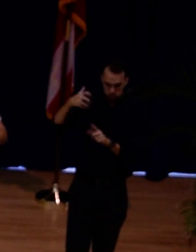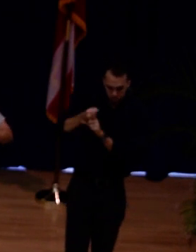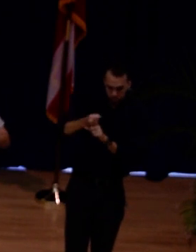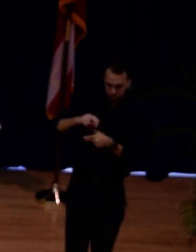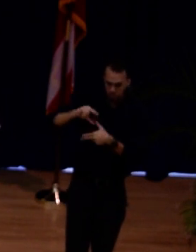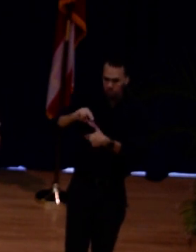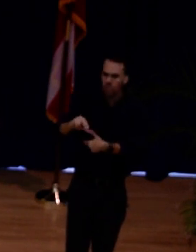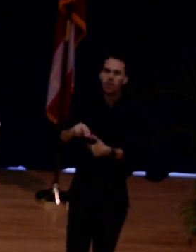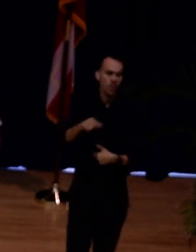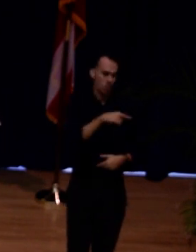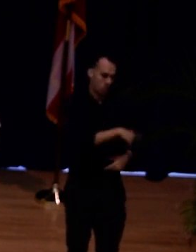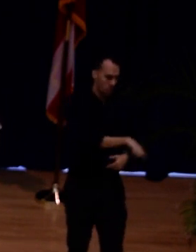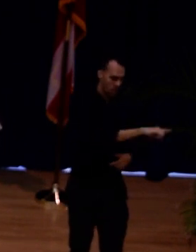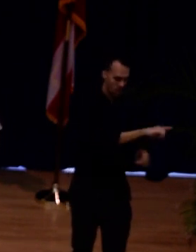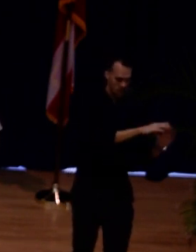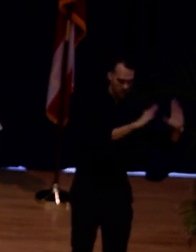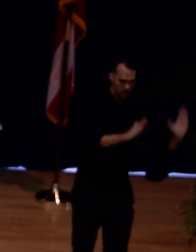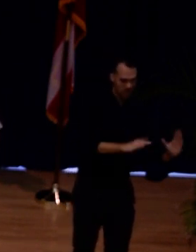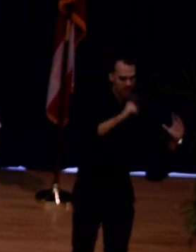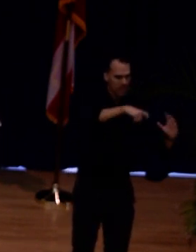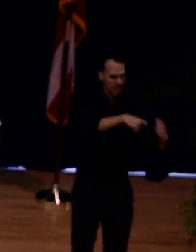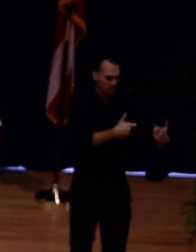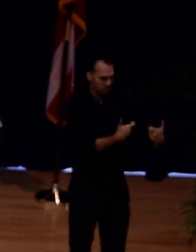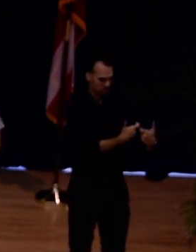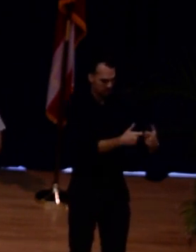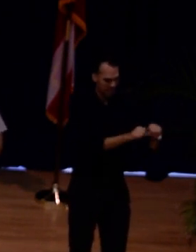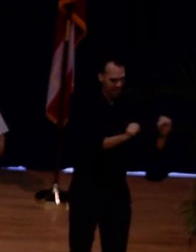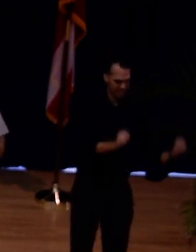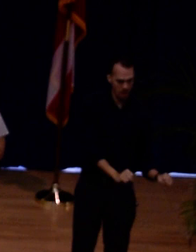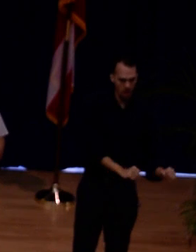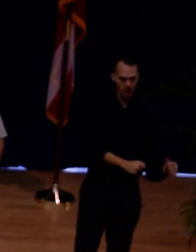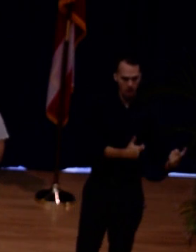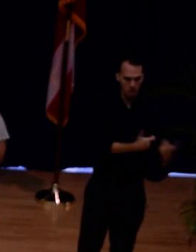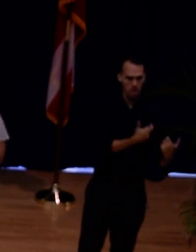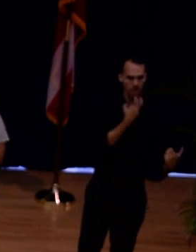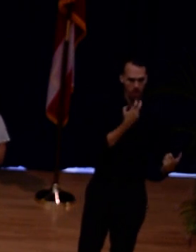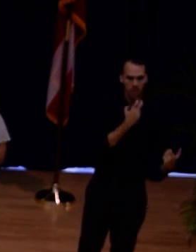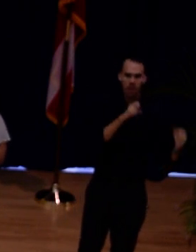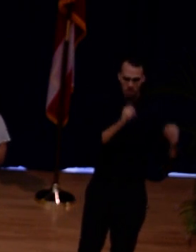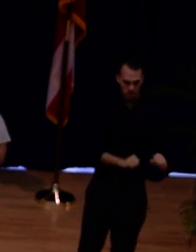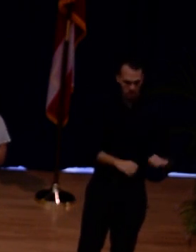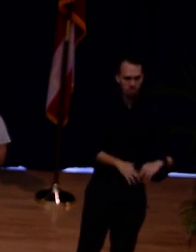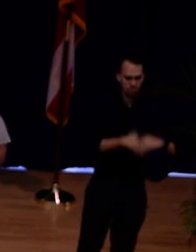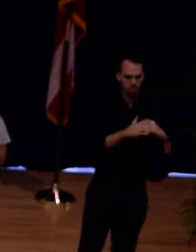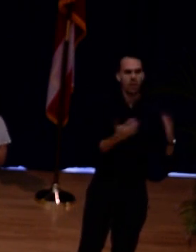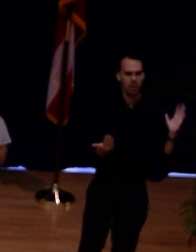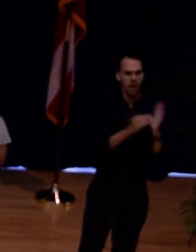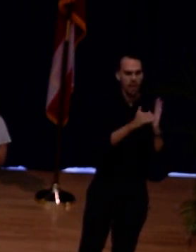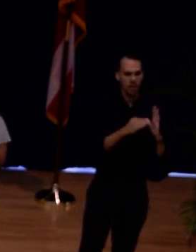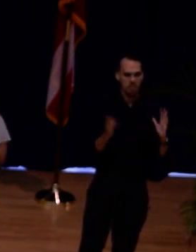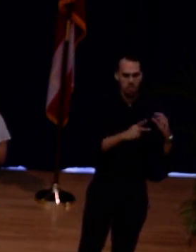¿verdad?, meterle el cambio que necesita su sistema y mucho más rápido tener otra vez energía eléctrica.